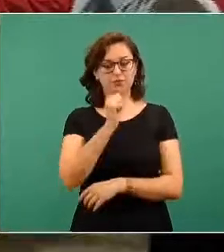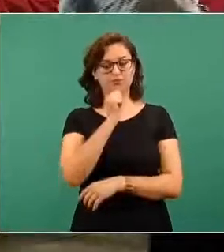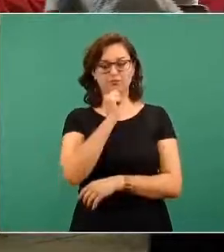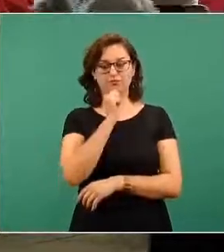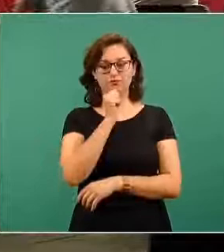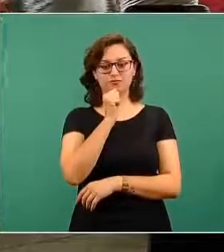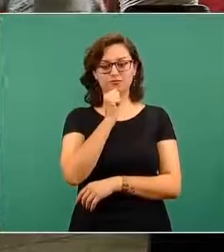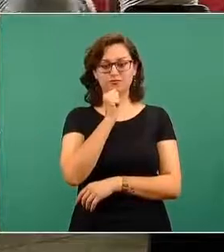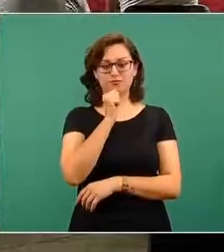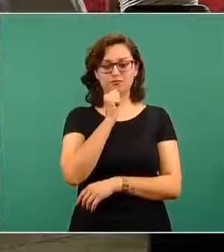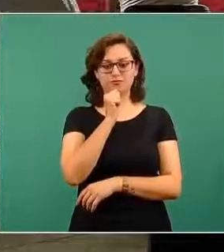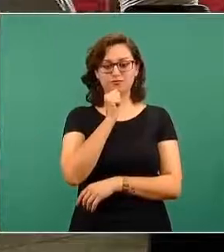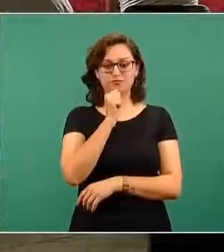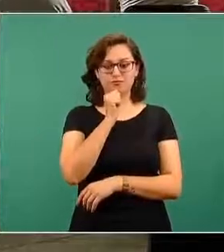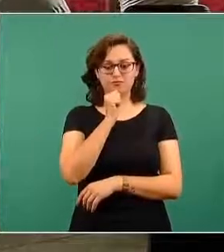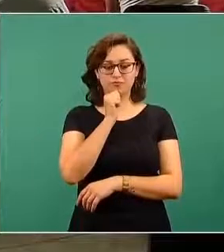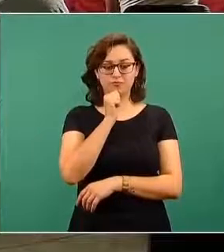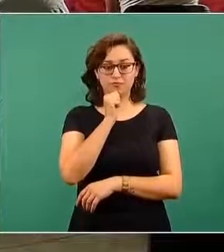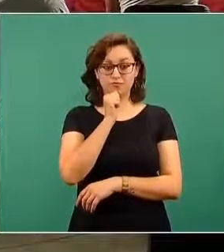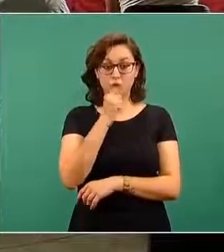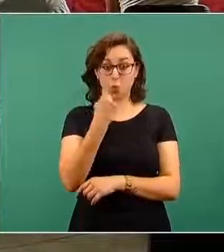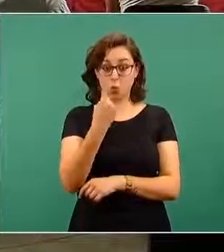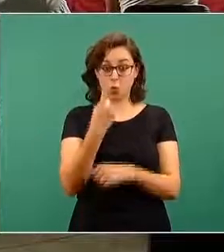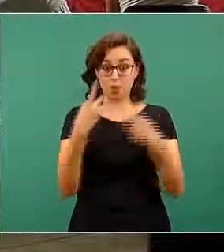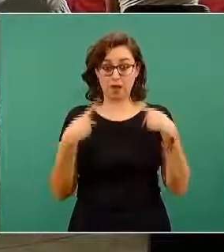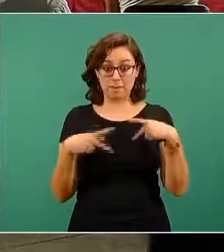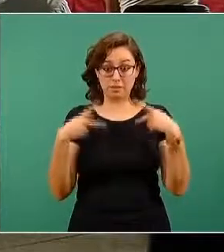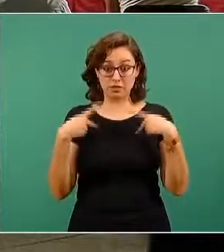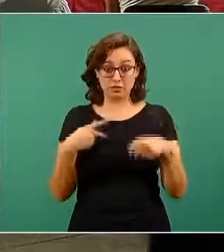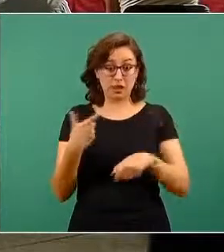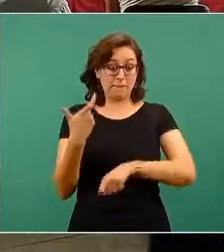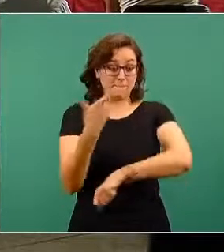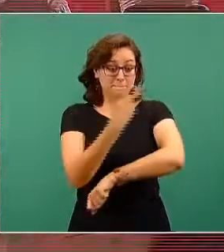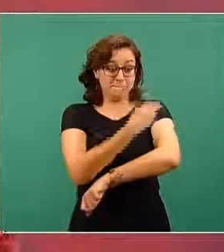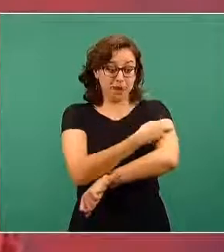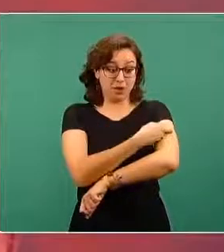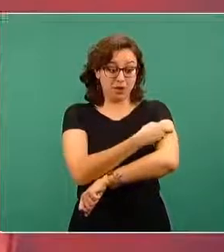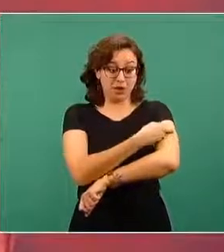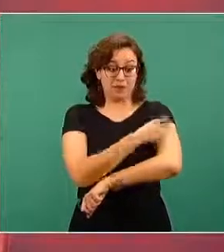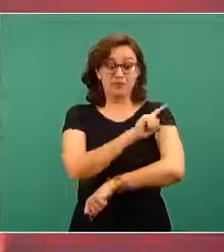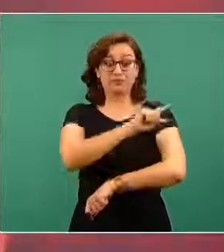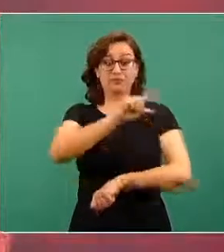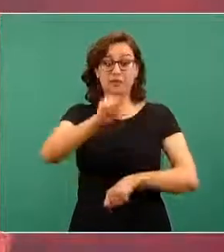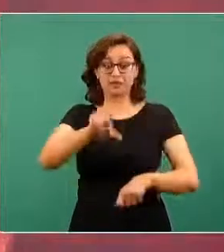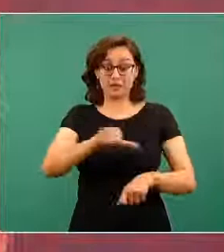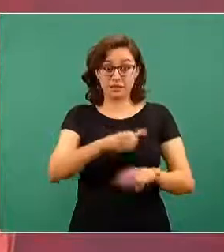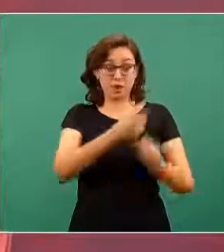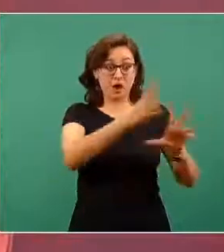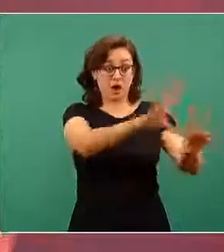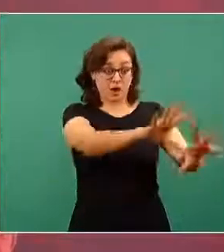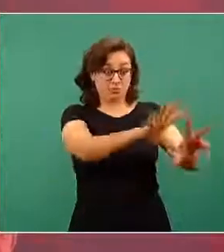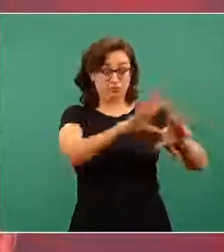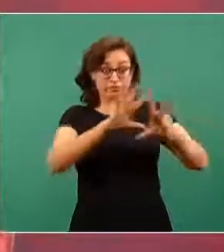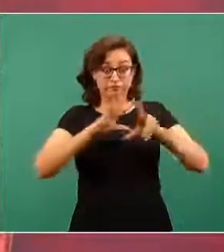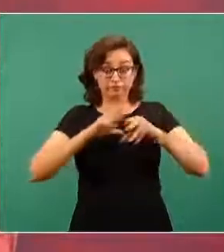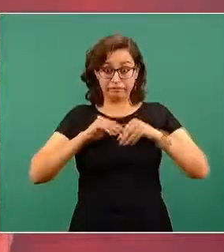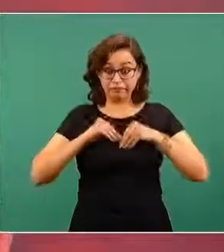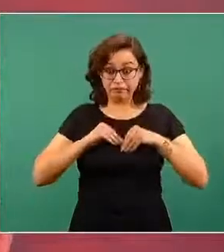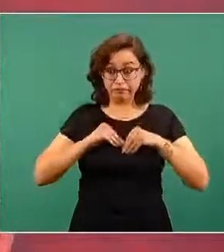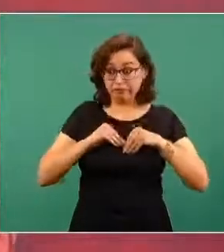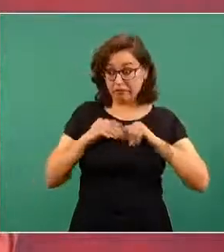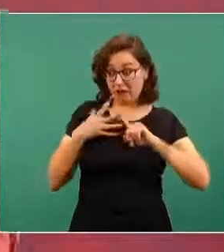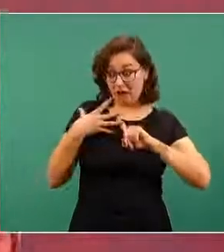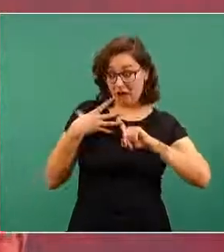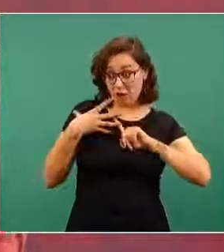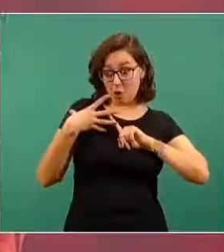capacidad de estas vacunas de evitar que la persona vacunada transmita el virus a sus familiares, a sus